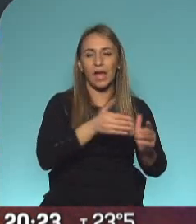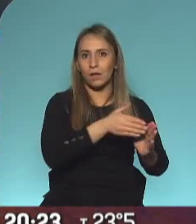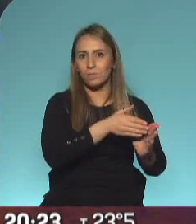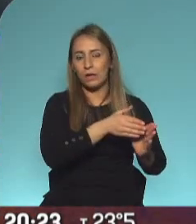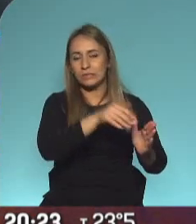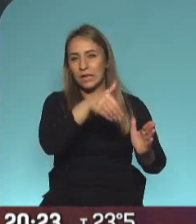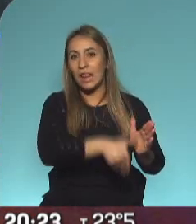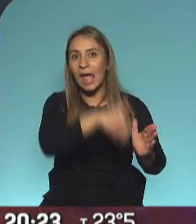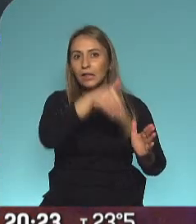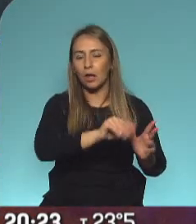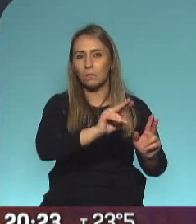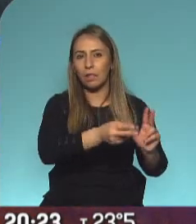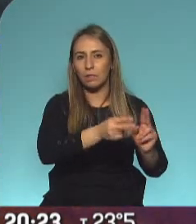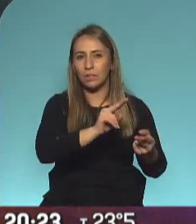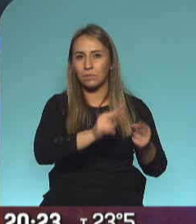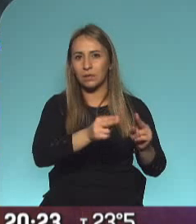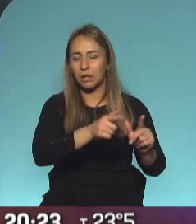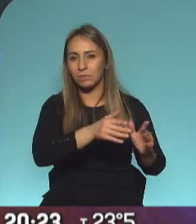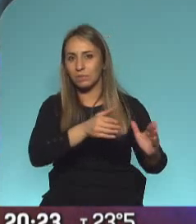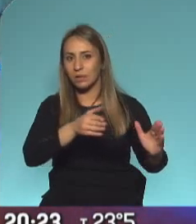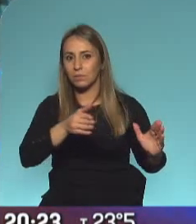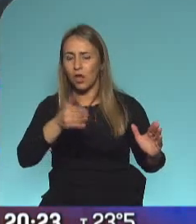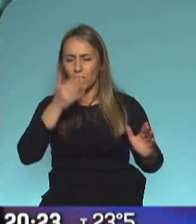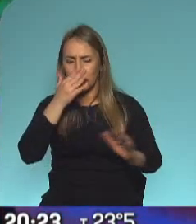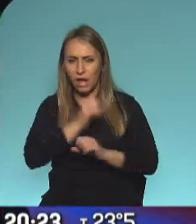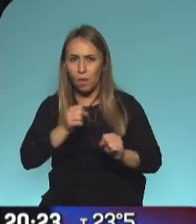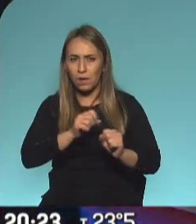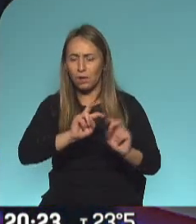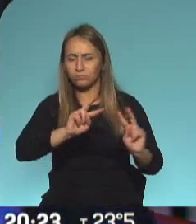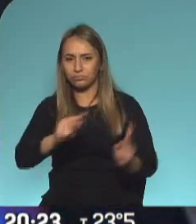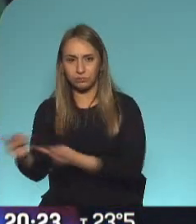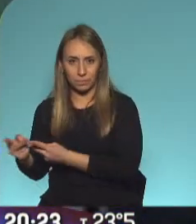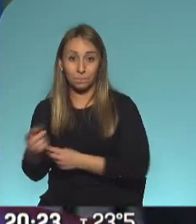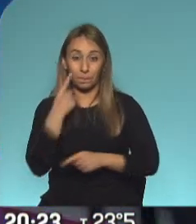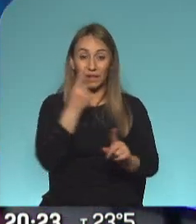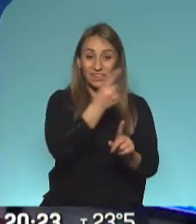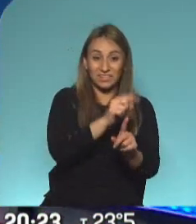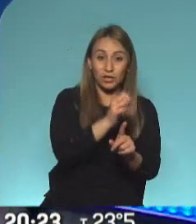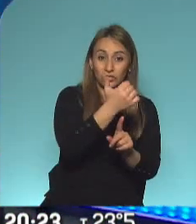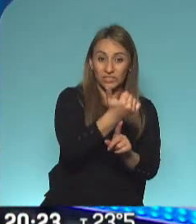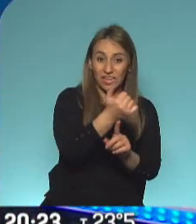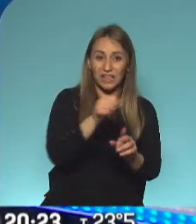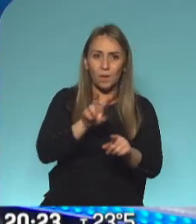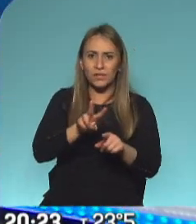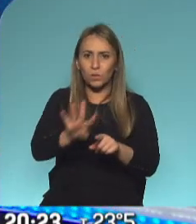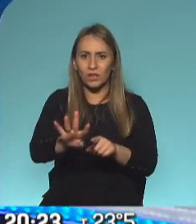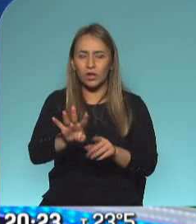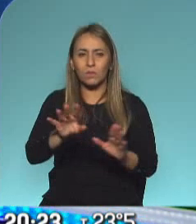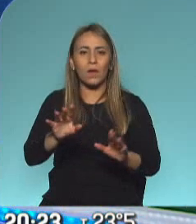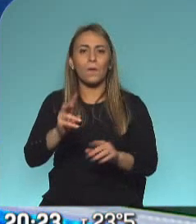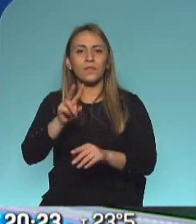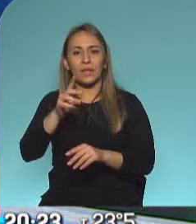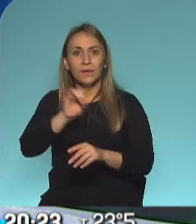siguientes. Bueno. Ahora, la diferencia se achica demasiado. Fíjese, de 106 pasamos a 24, 24 a 12, de 12 a